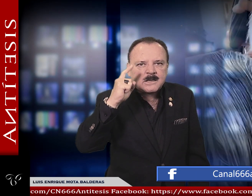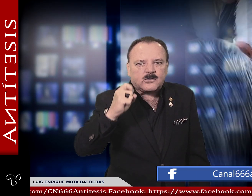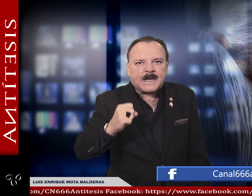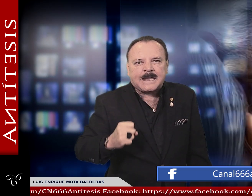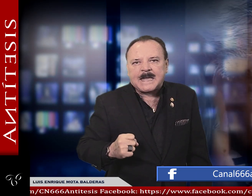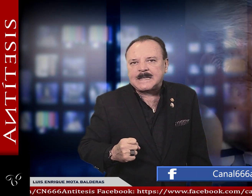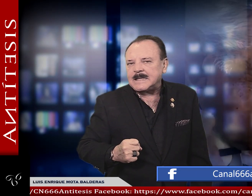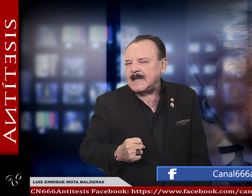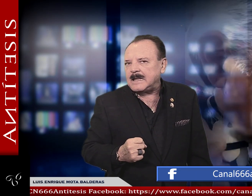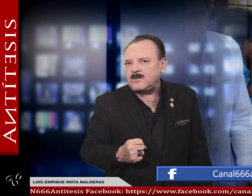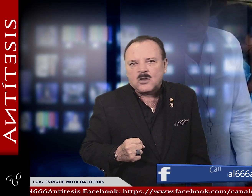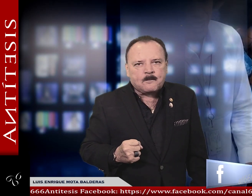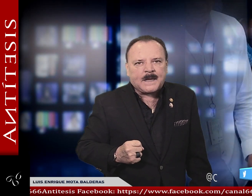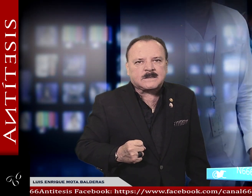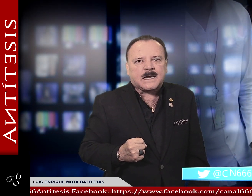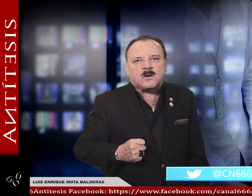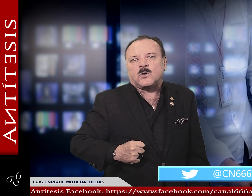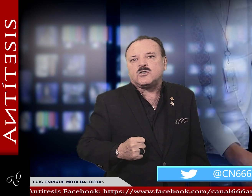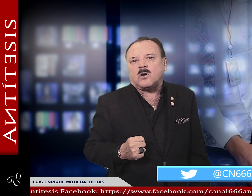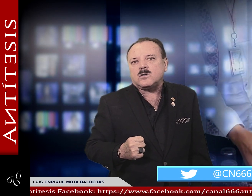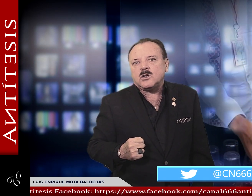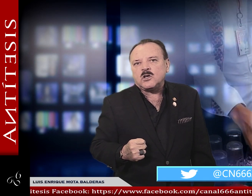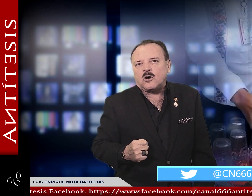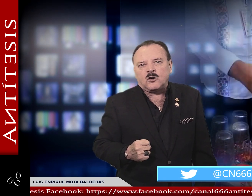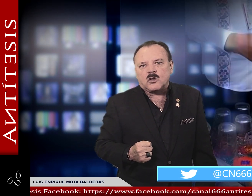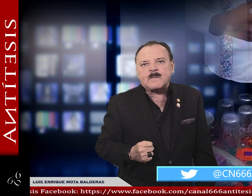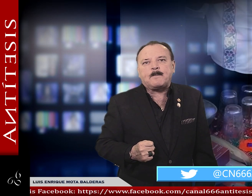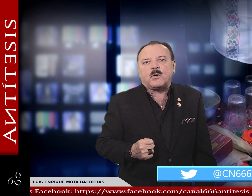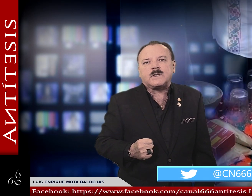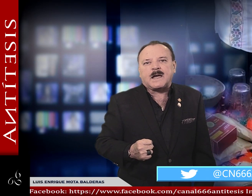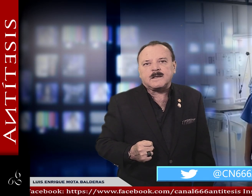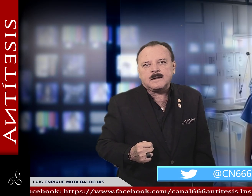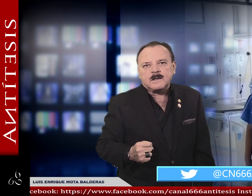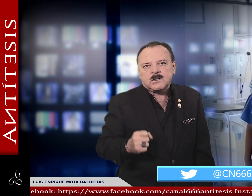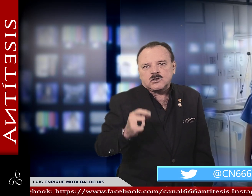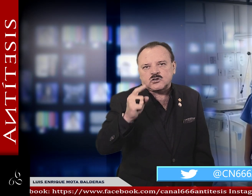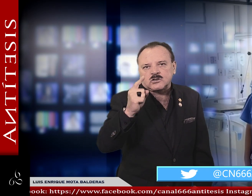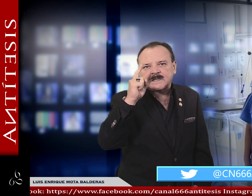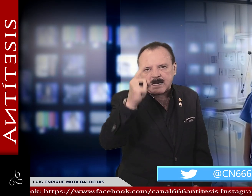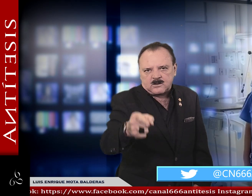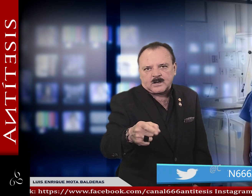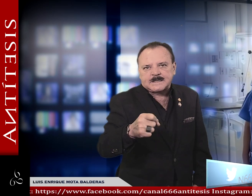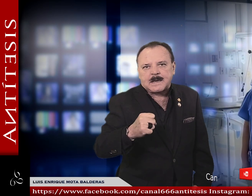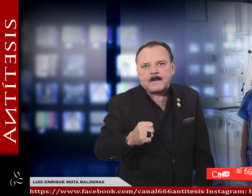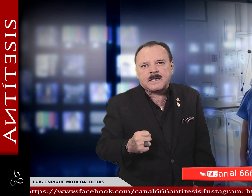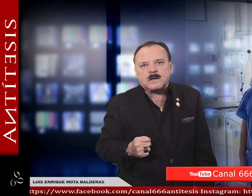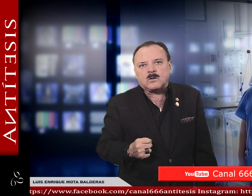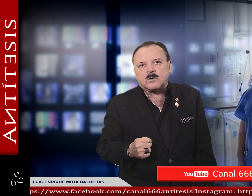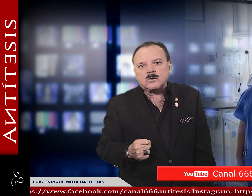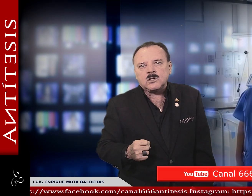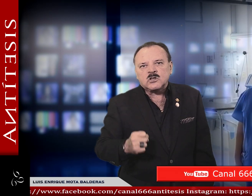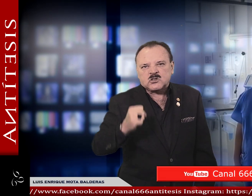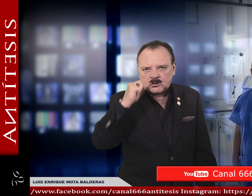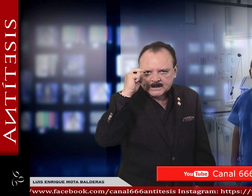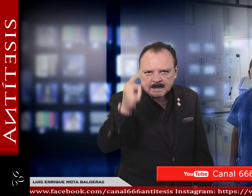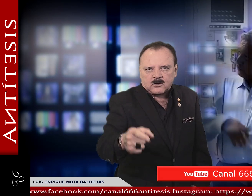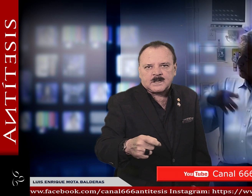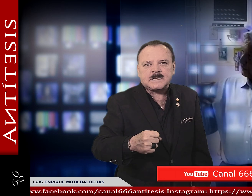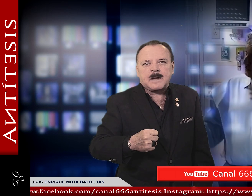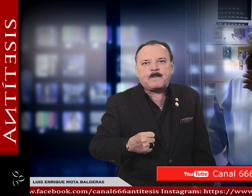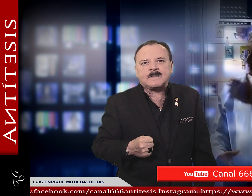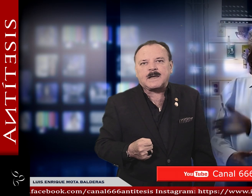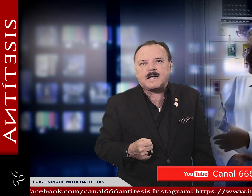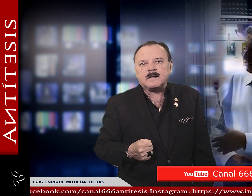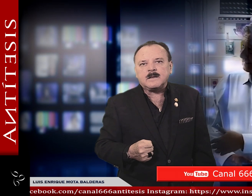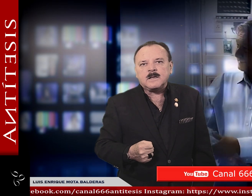sosteniendo aquello de quien no piensa como yo o no me apoya, son traidores a México, son